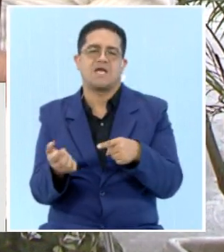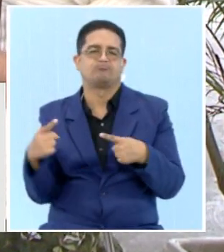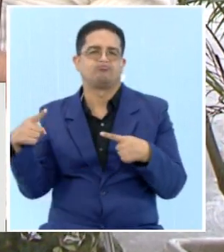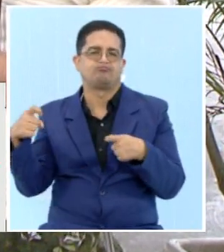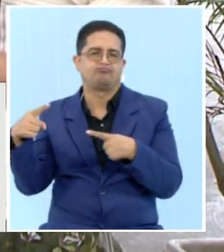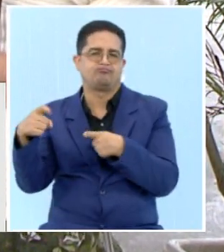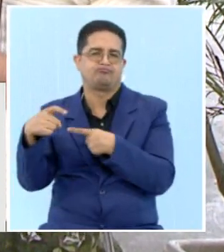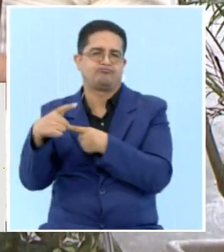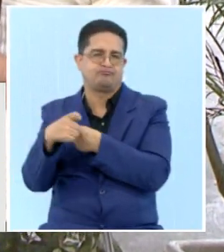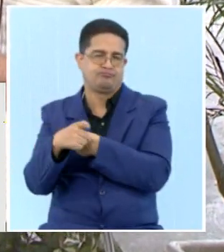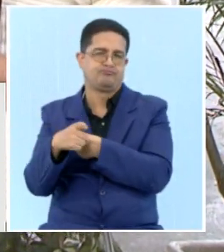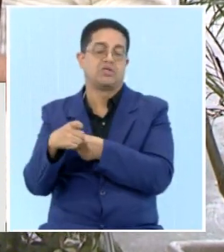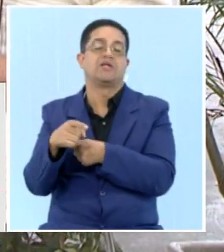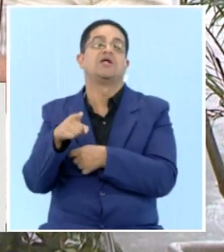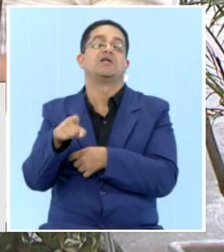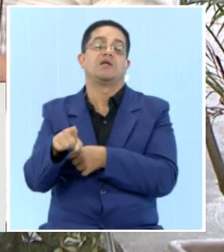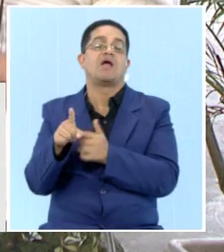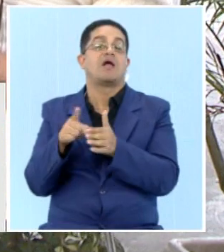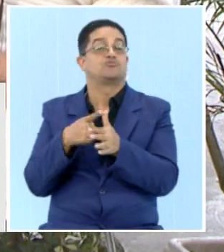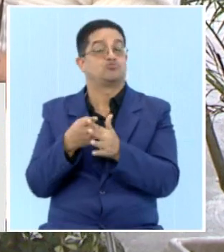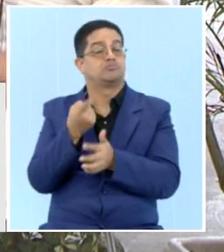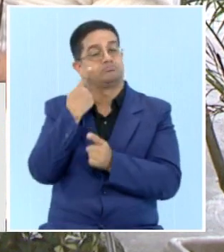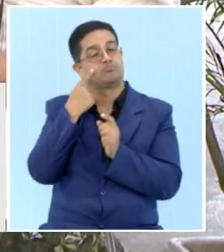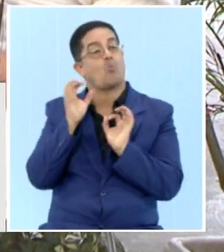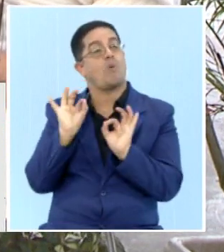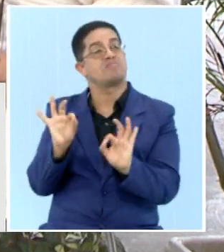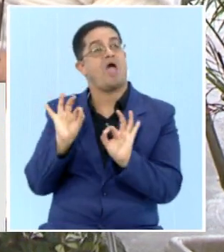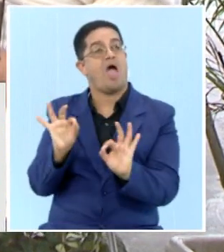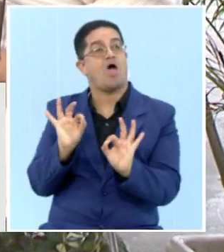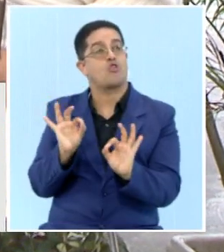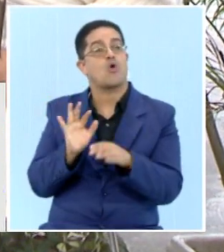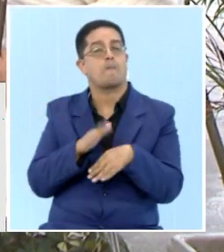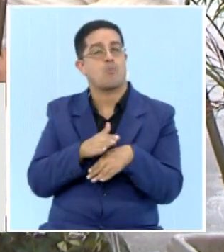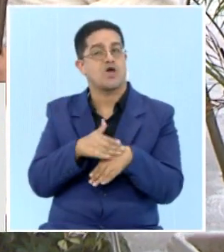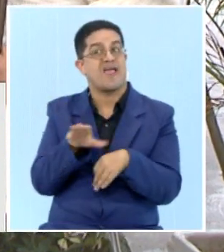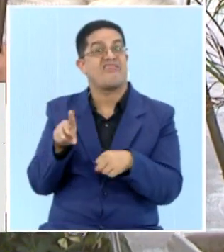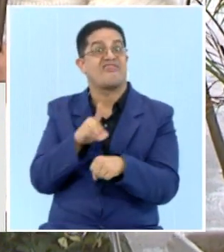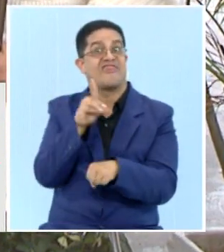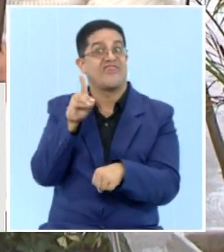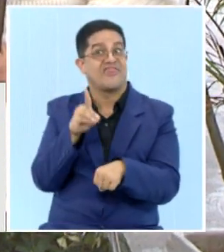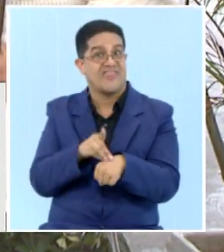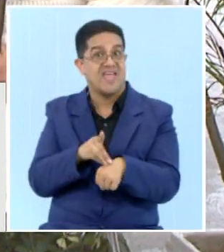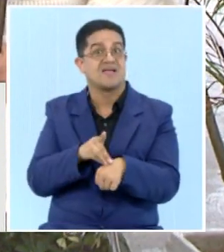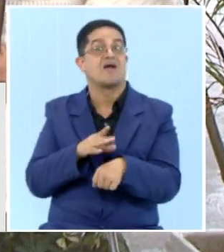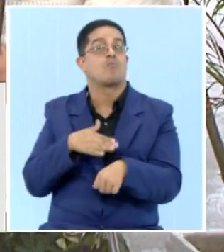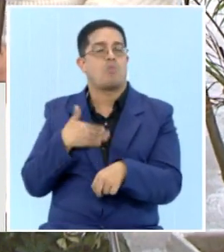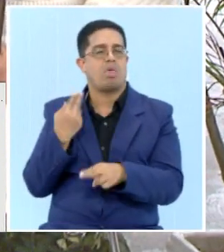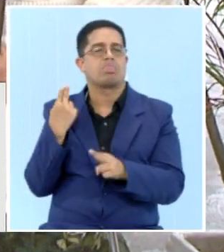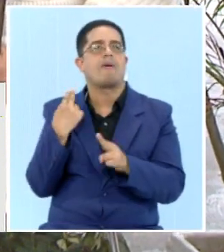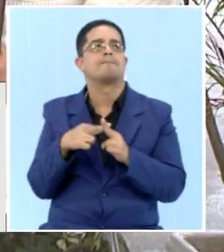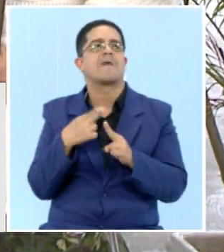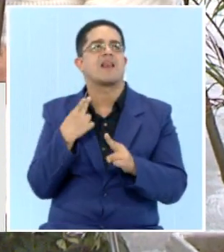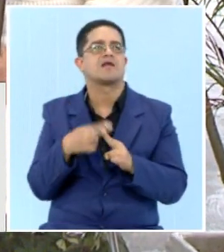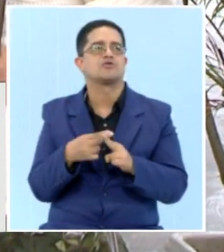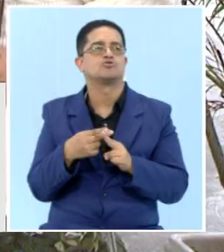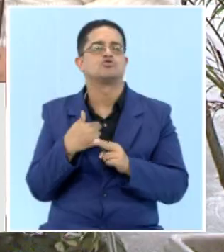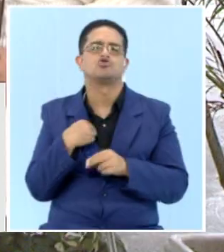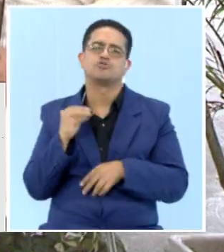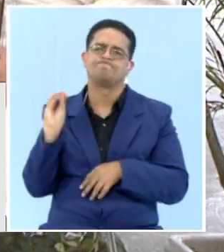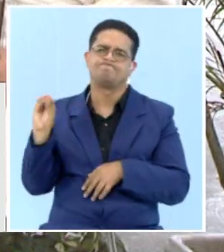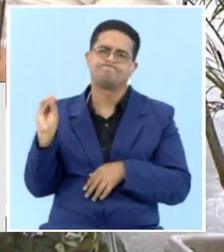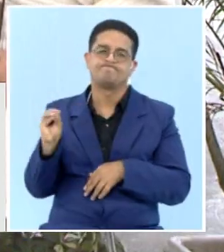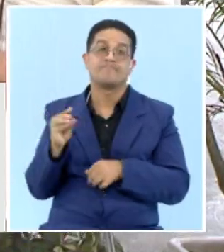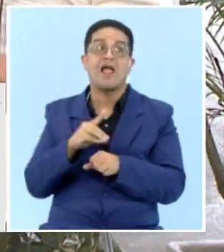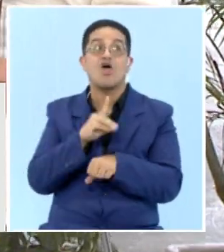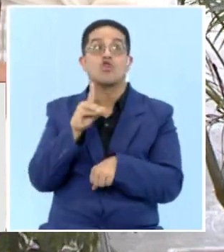larvitas de zancudos, entonces hay que tener mucho cuidado porque el dengue de verdad puede ser muy complicado. Yo le decía a la doctora que a nosotros nos quedó